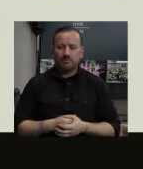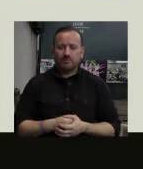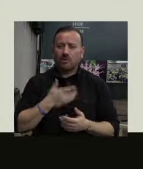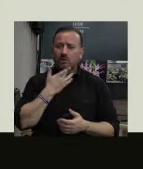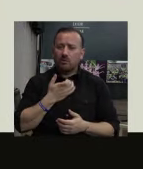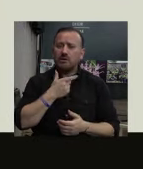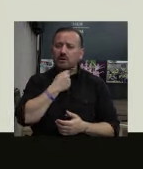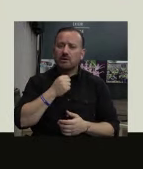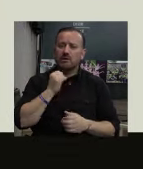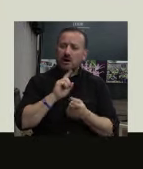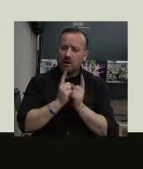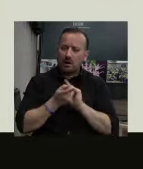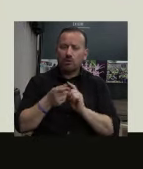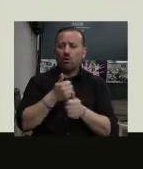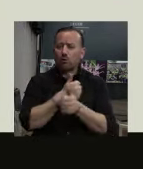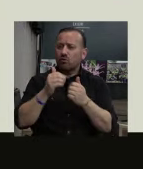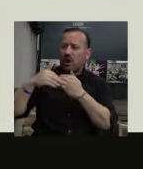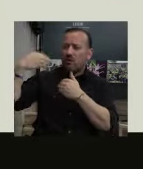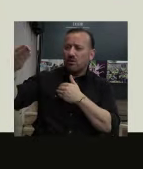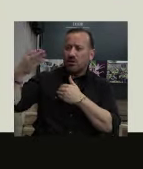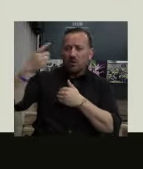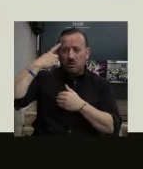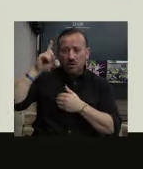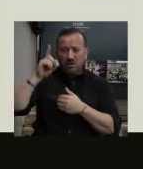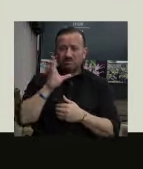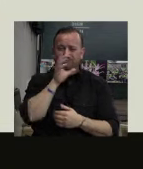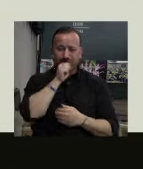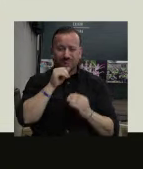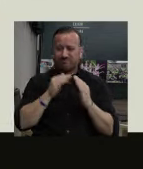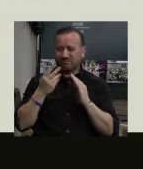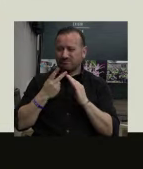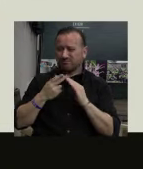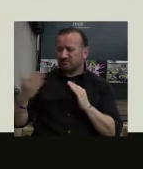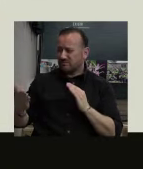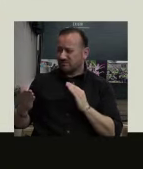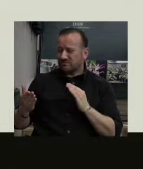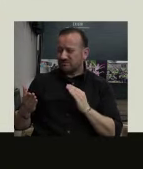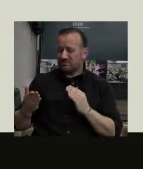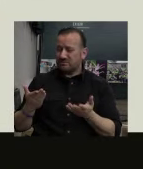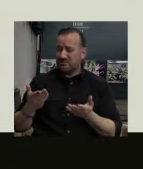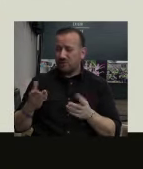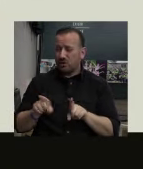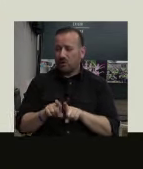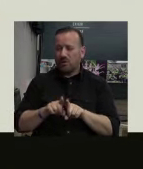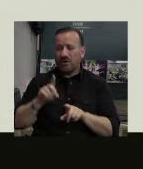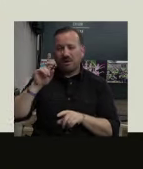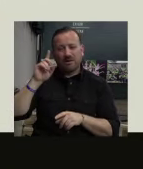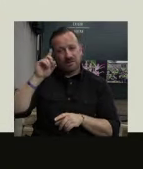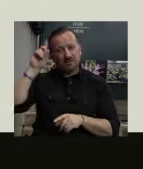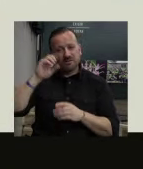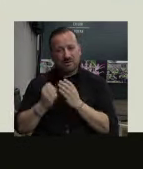porque queremos cambiar todo lo de afuera pero no nos aguantamos al vecino eso es una Innovación de